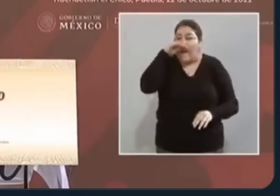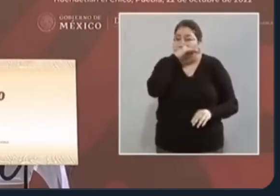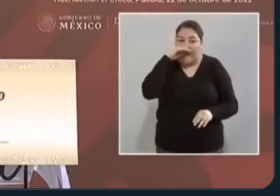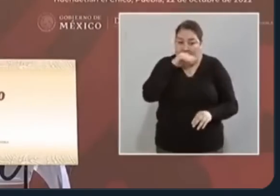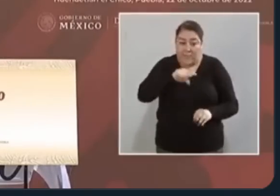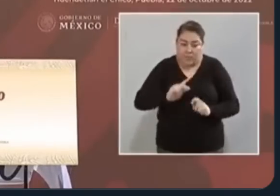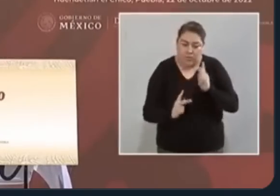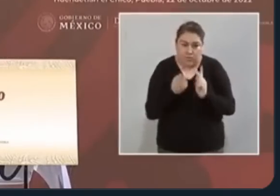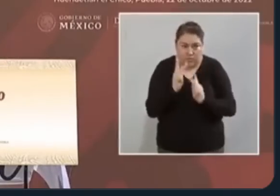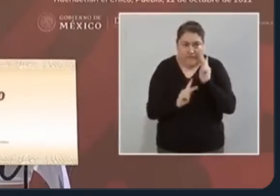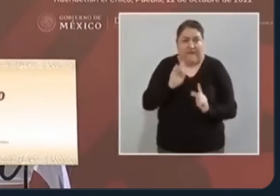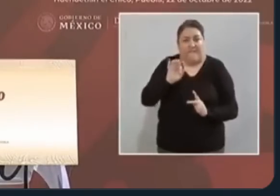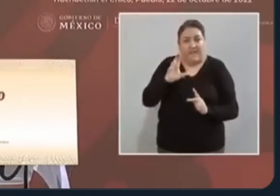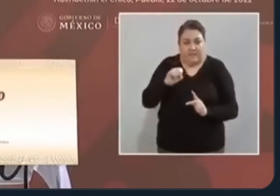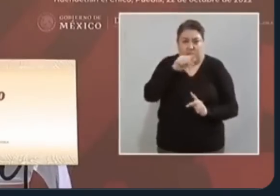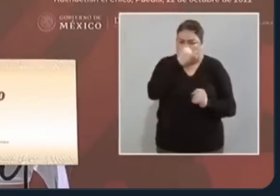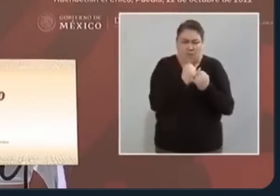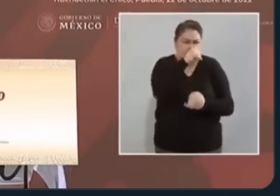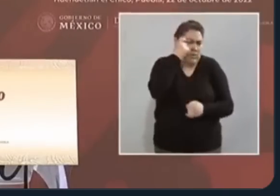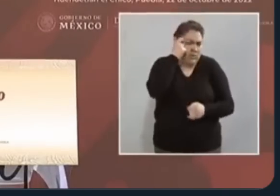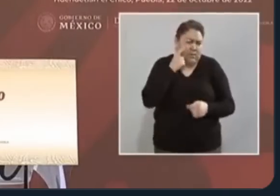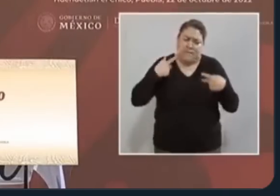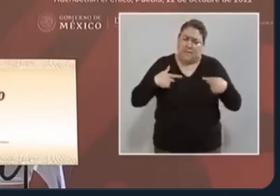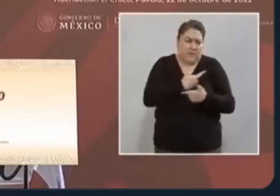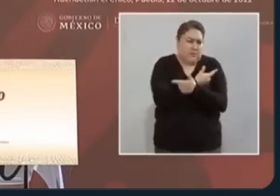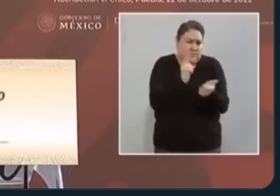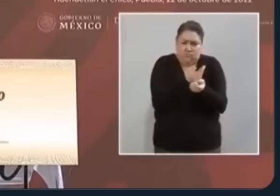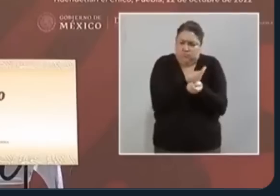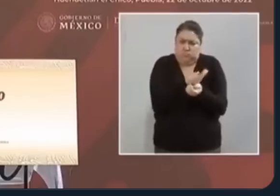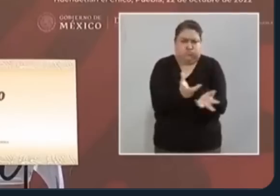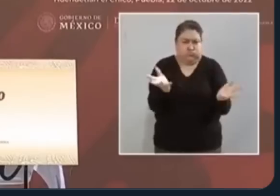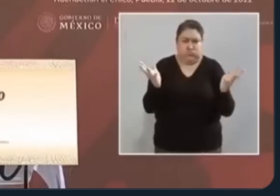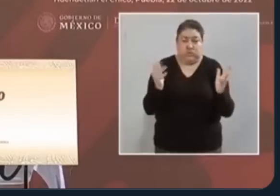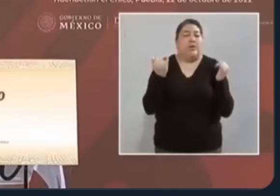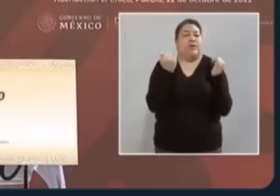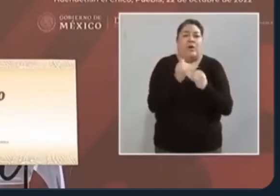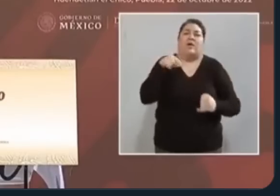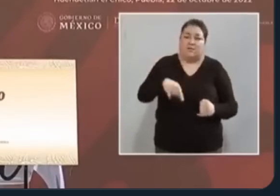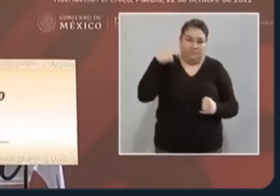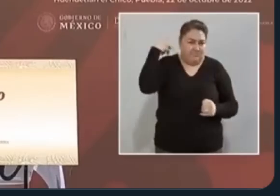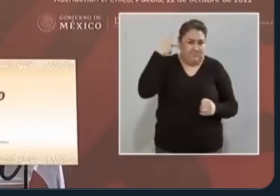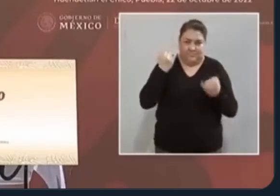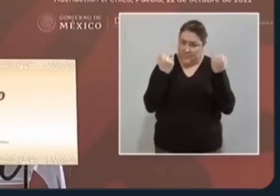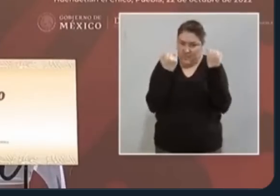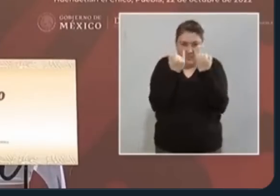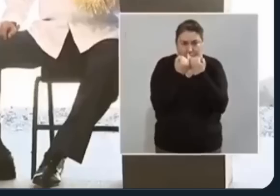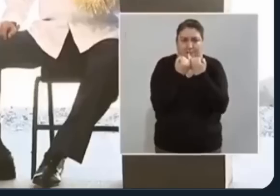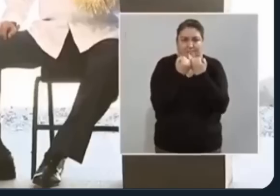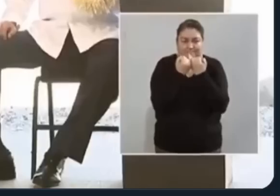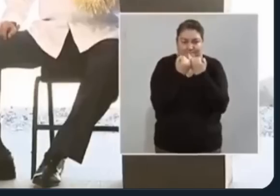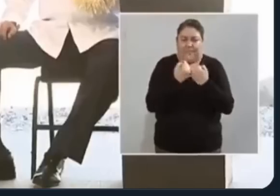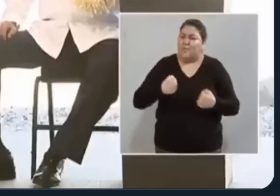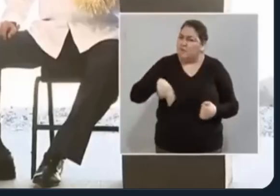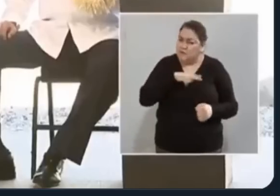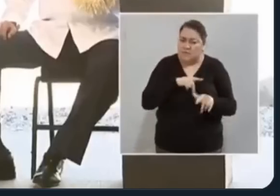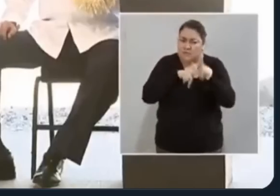Barbosa. Vamos a escuchar el mensaje que le da a los maestros el presidente Andrés Manuel López